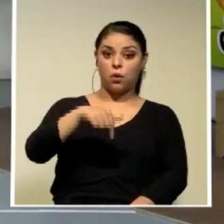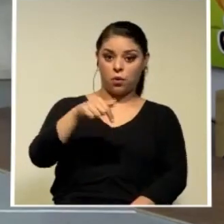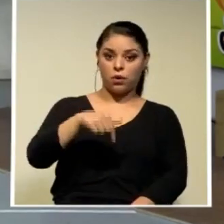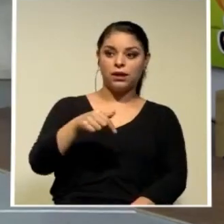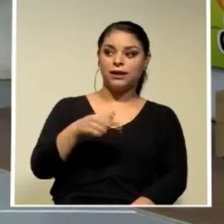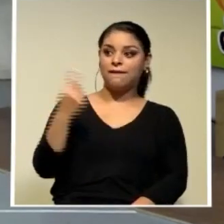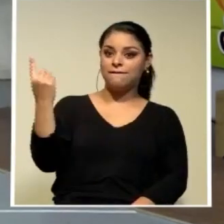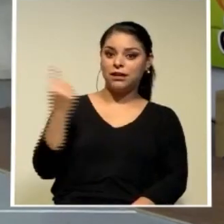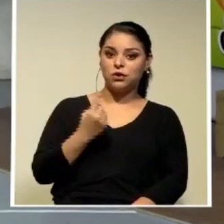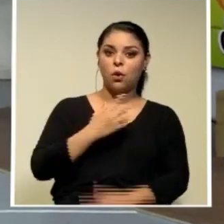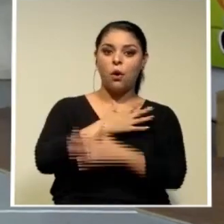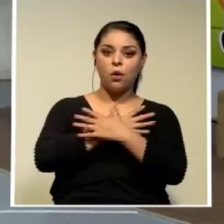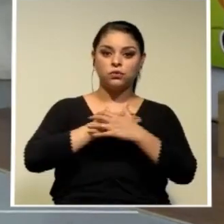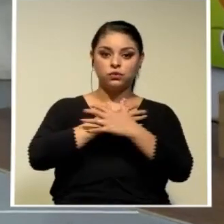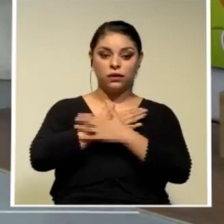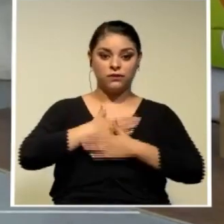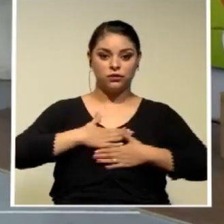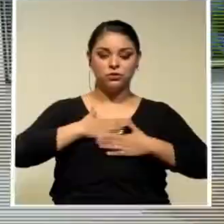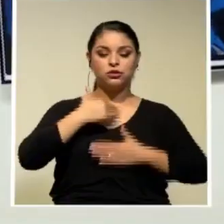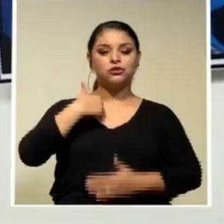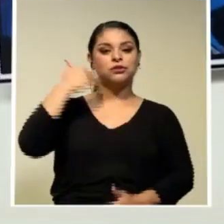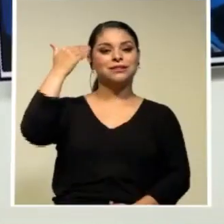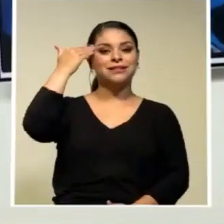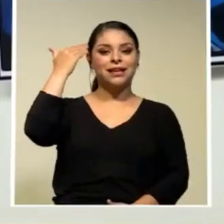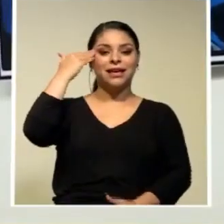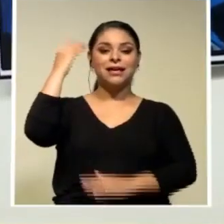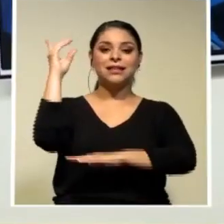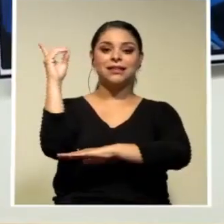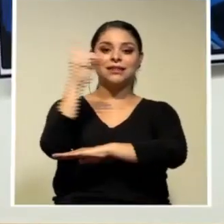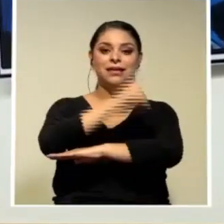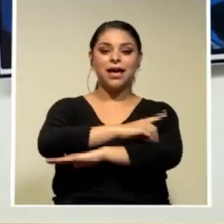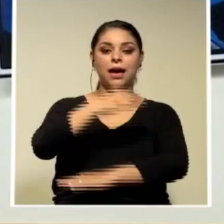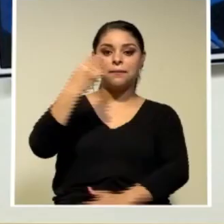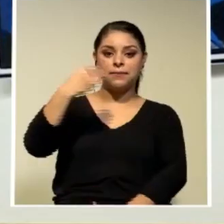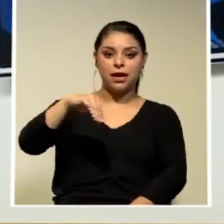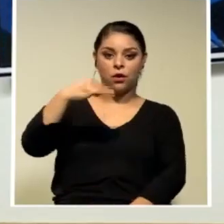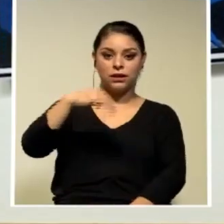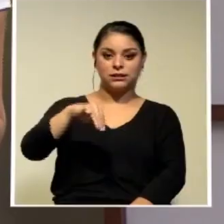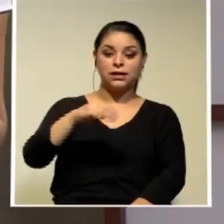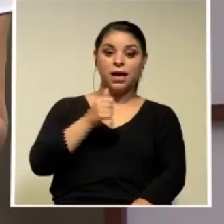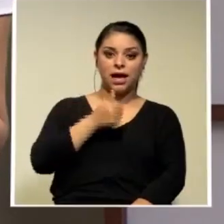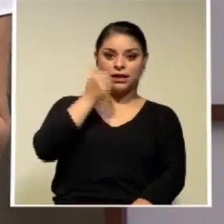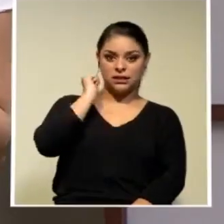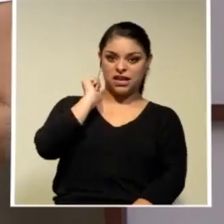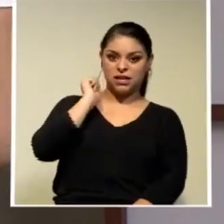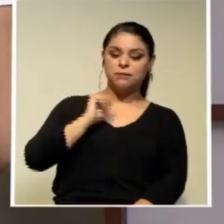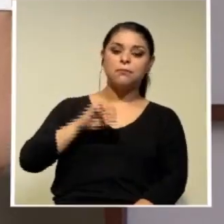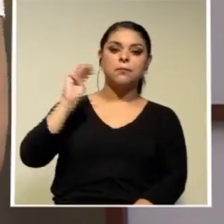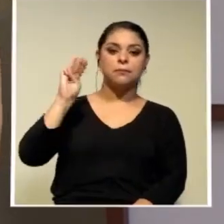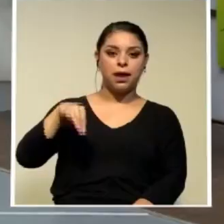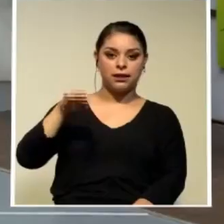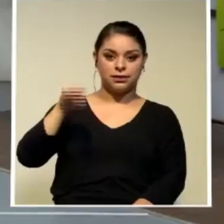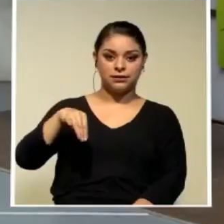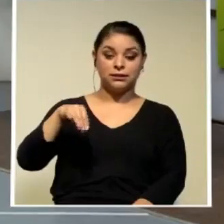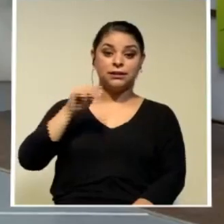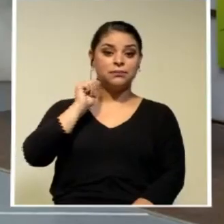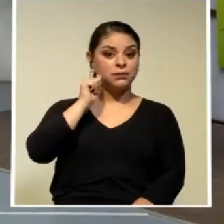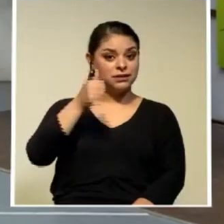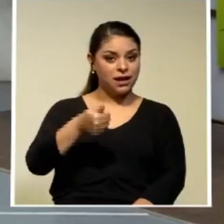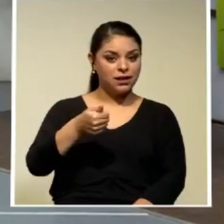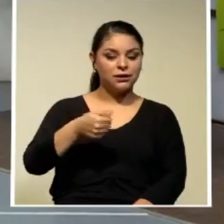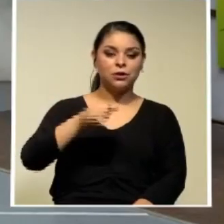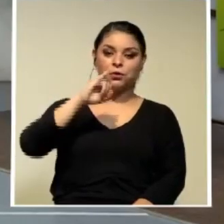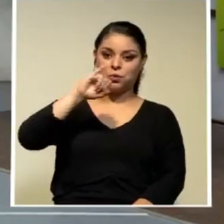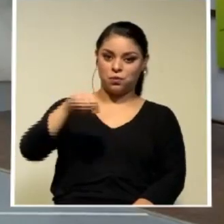oso aventuroso, sé que es miércoles. Hoy será miércoles, ¿y ayer? Ayer fue martes. Ayer fue martes y mañana será...